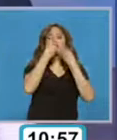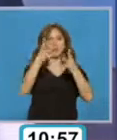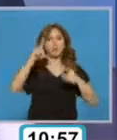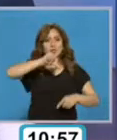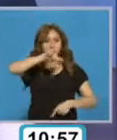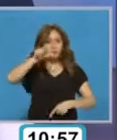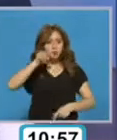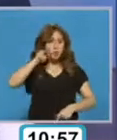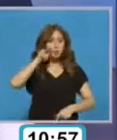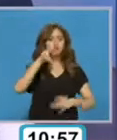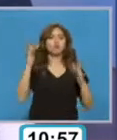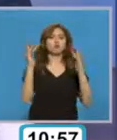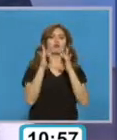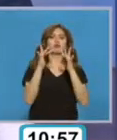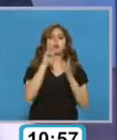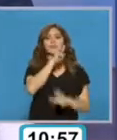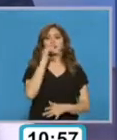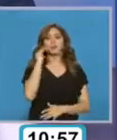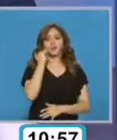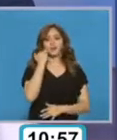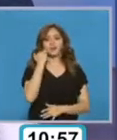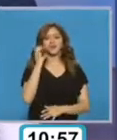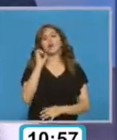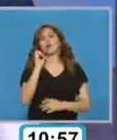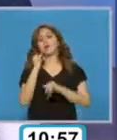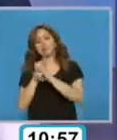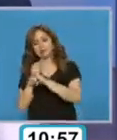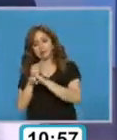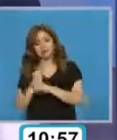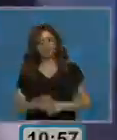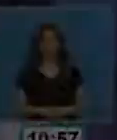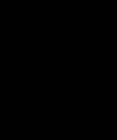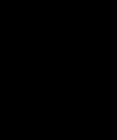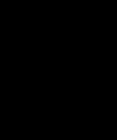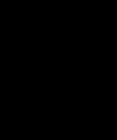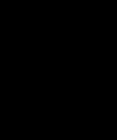ahí por las redes sociales. Aplauso para Jaden y Dylan, que estuvieron con ¡Saludos! nosotros aquí Yeah. en el musical.